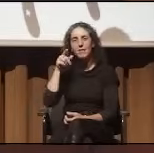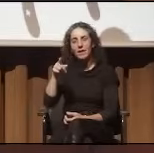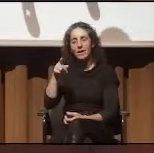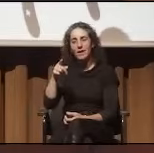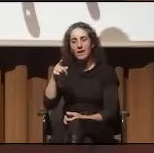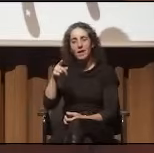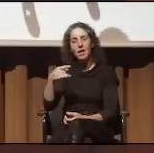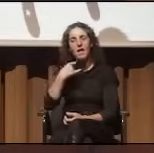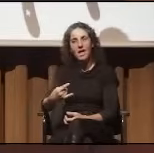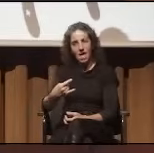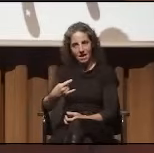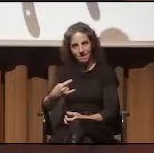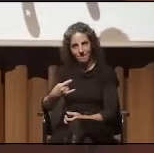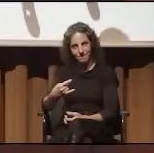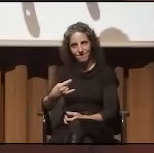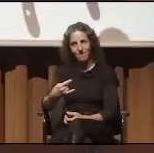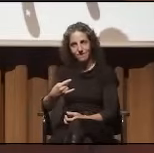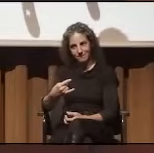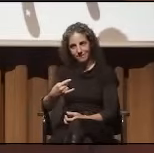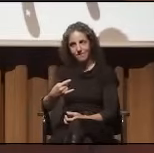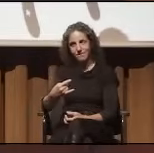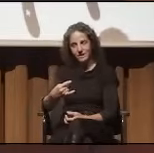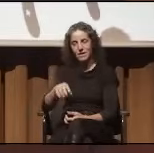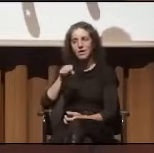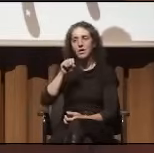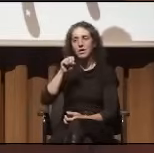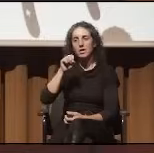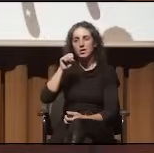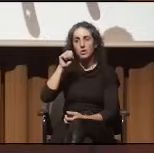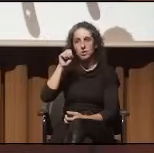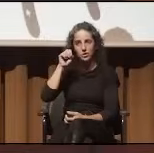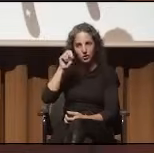se especifica 12 de la noche en España, sí. 2 de la mañana en España.